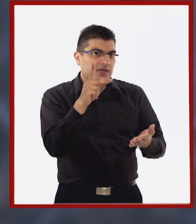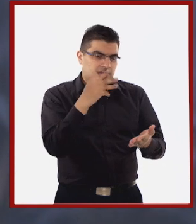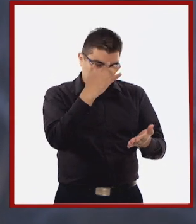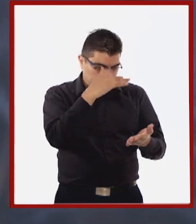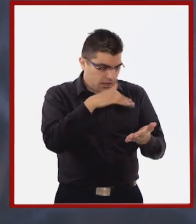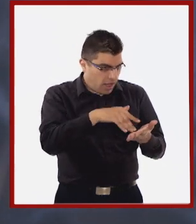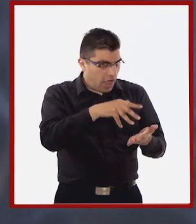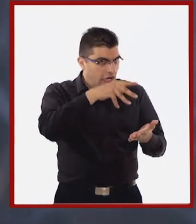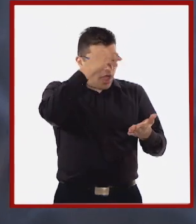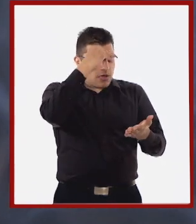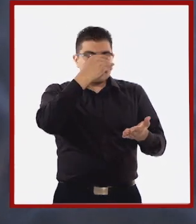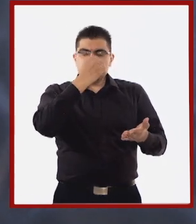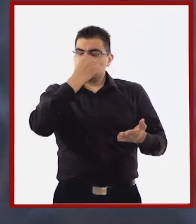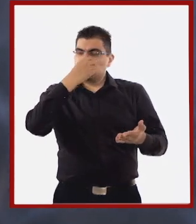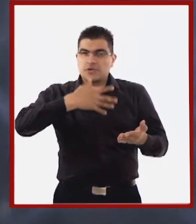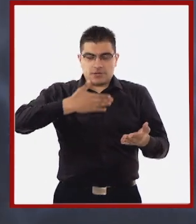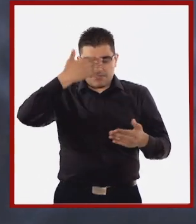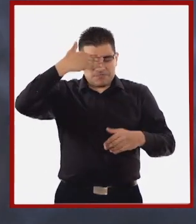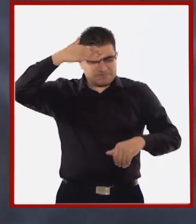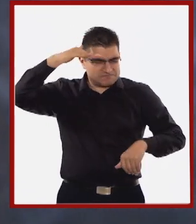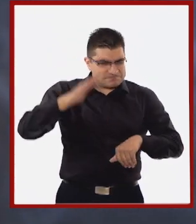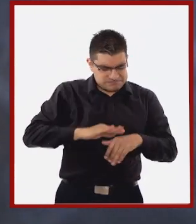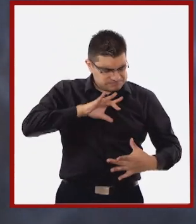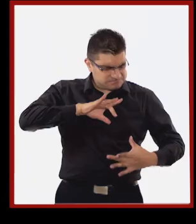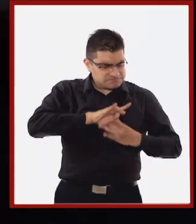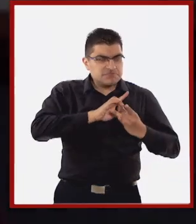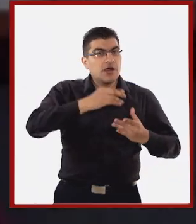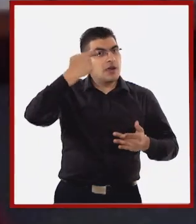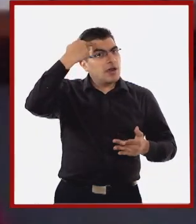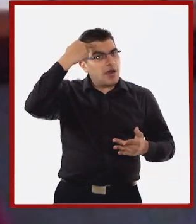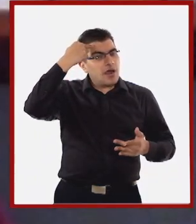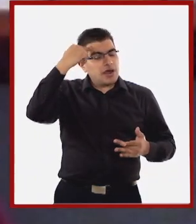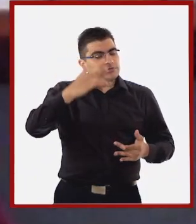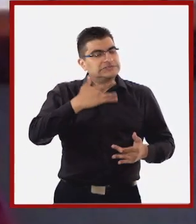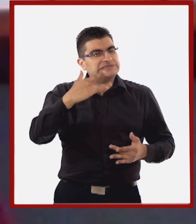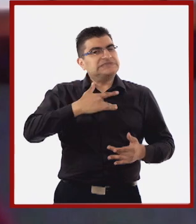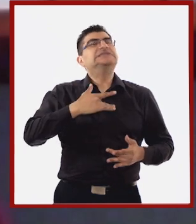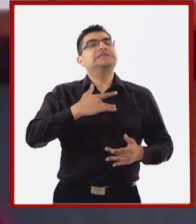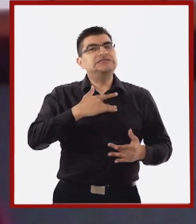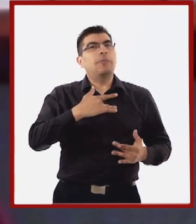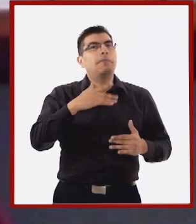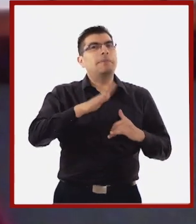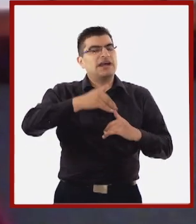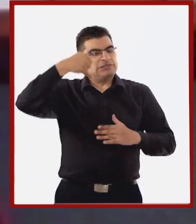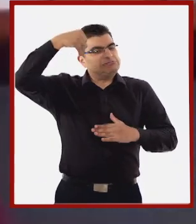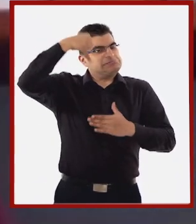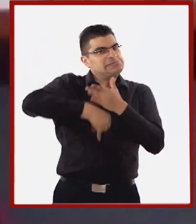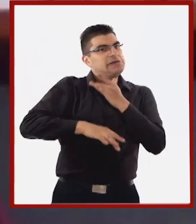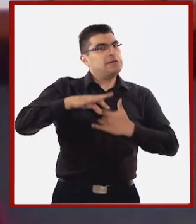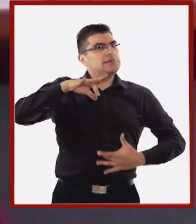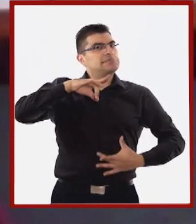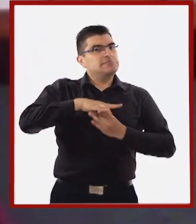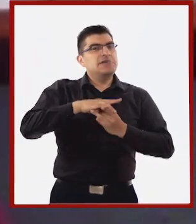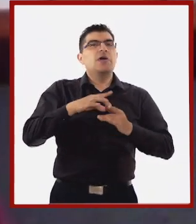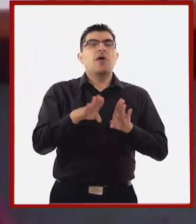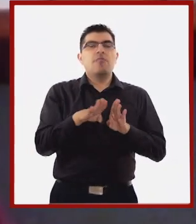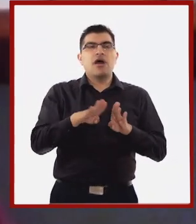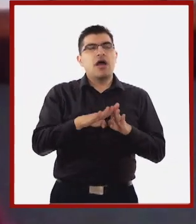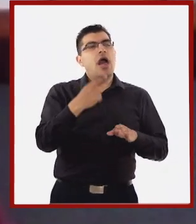es poesía, es lenguaje memorable, es lenguaje que va más allá de